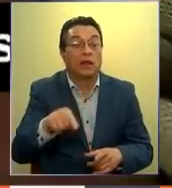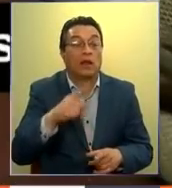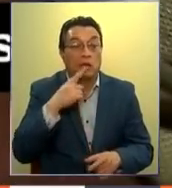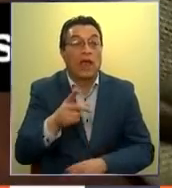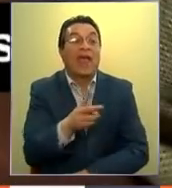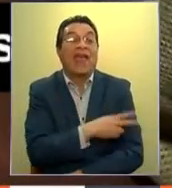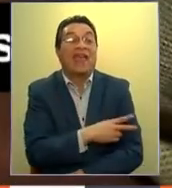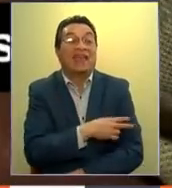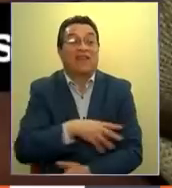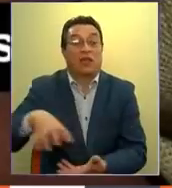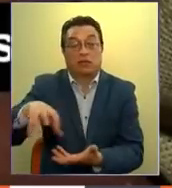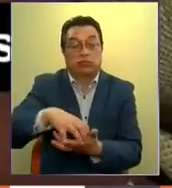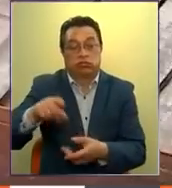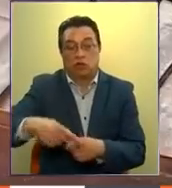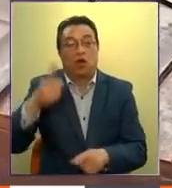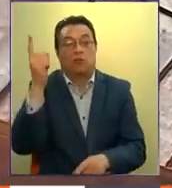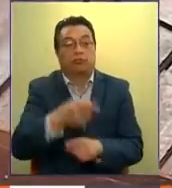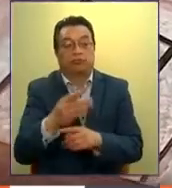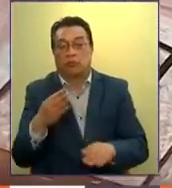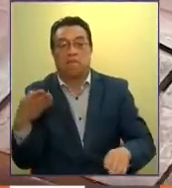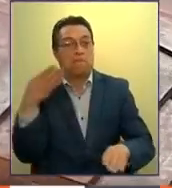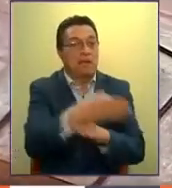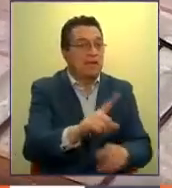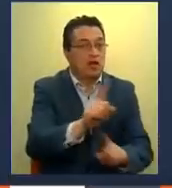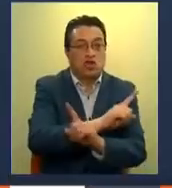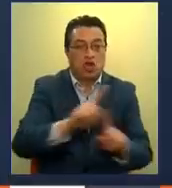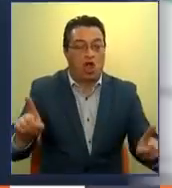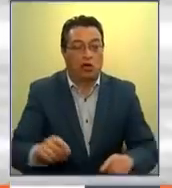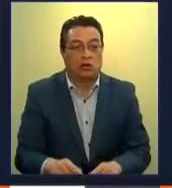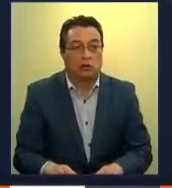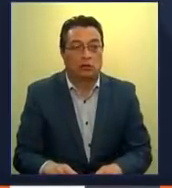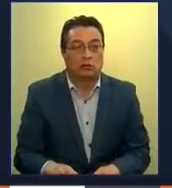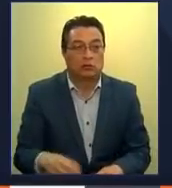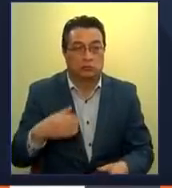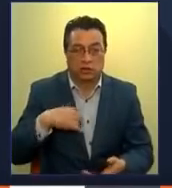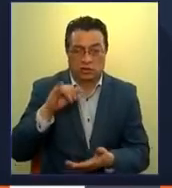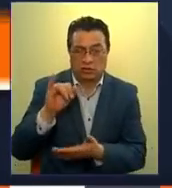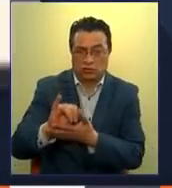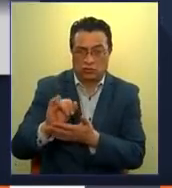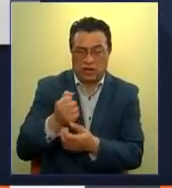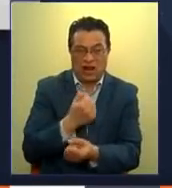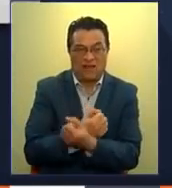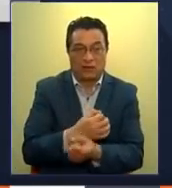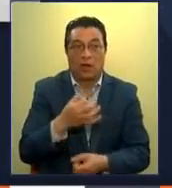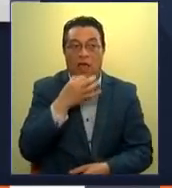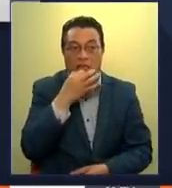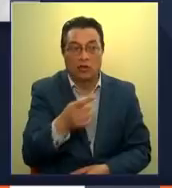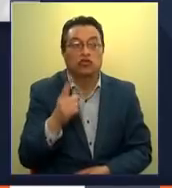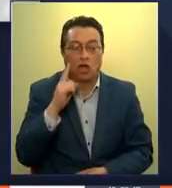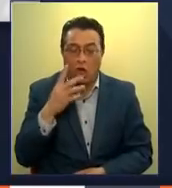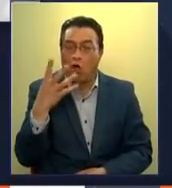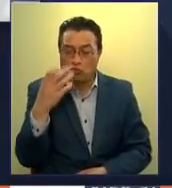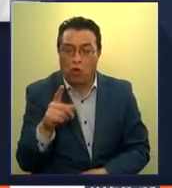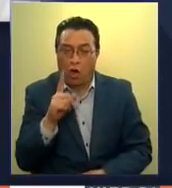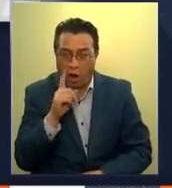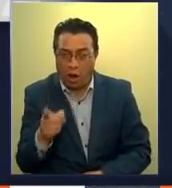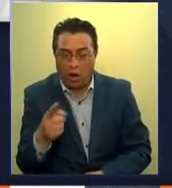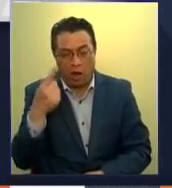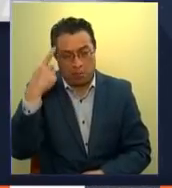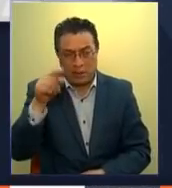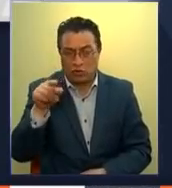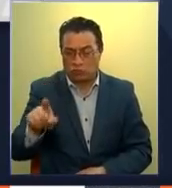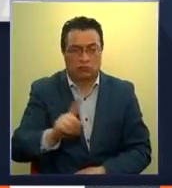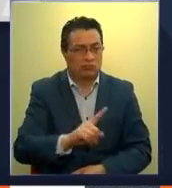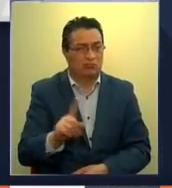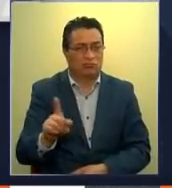jefe zona de no concurrir a la comunidad. La propia institución reconoce la existencia del audio, pero se negó